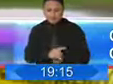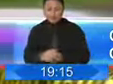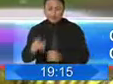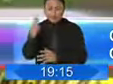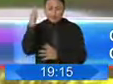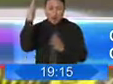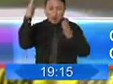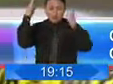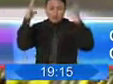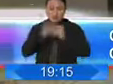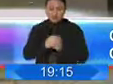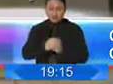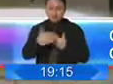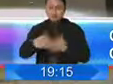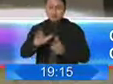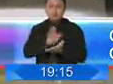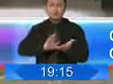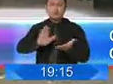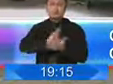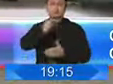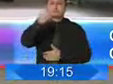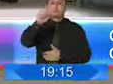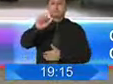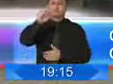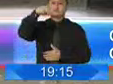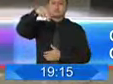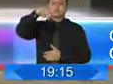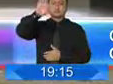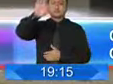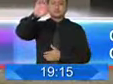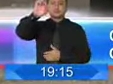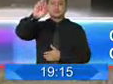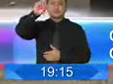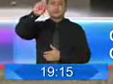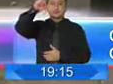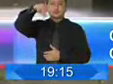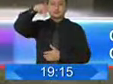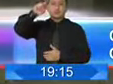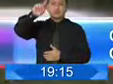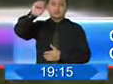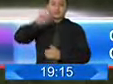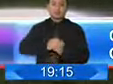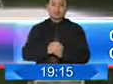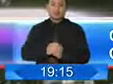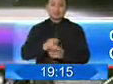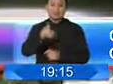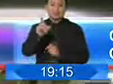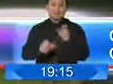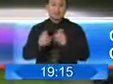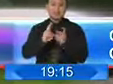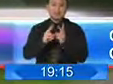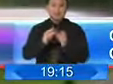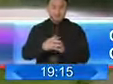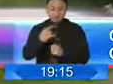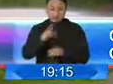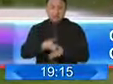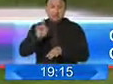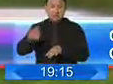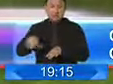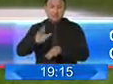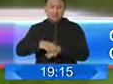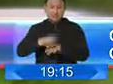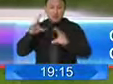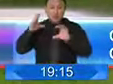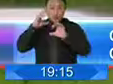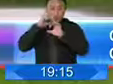el sector de San Fernando fue encontrado el cuerpo de una mujer que, según comentaban los vecinos, la habrían dejado aprovechando la noche y